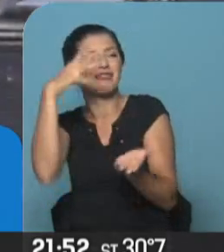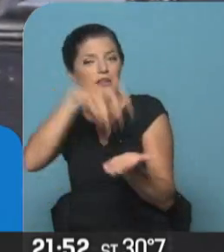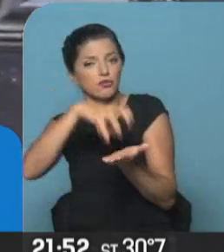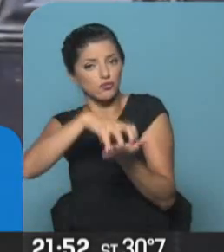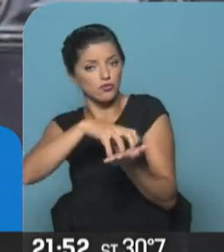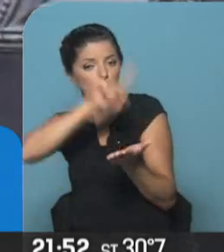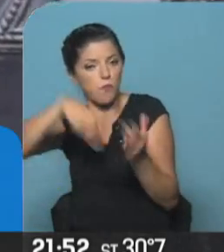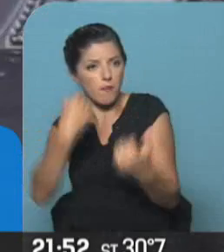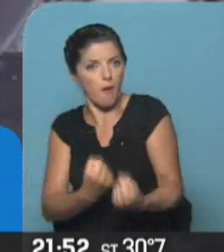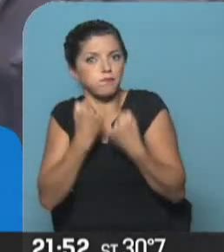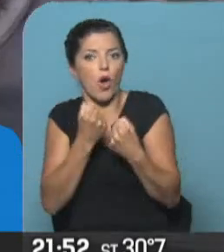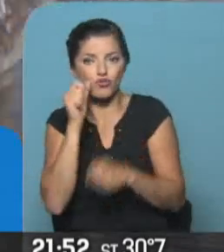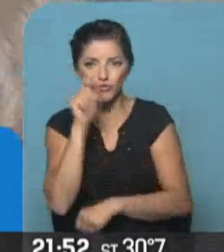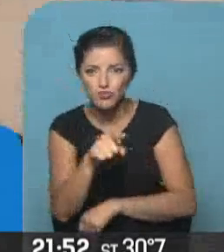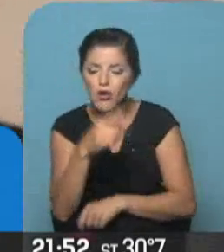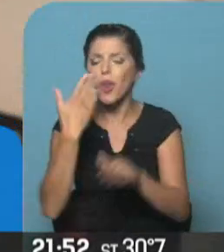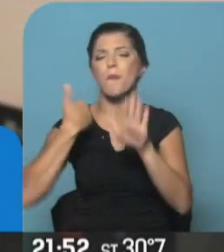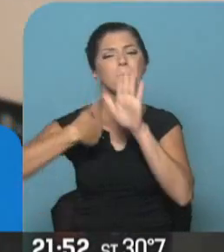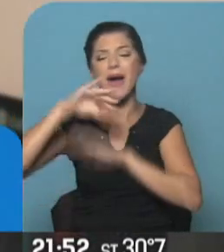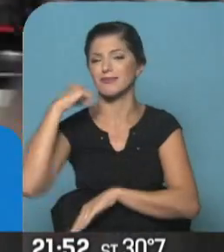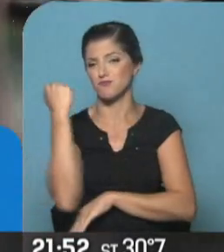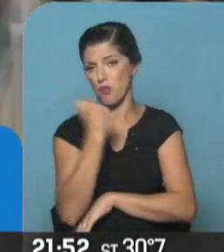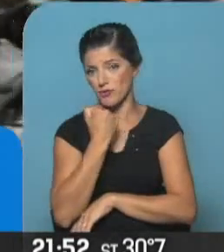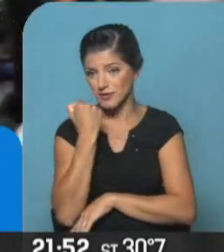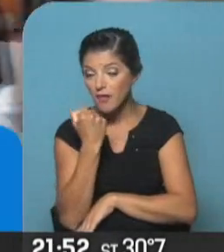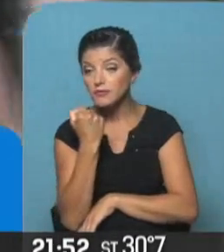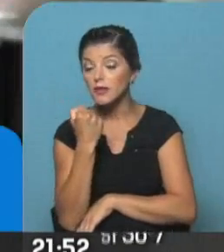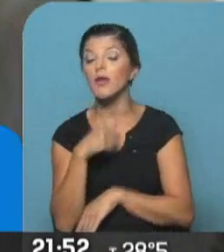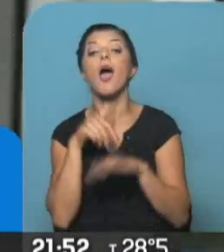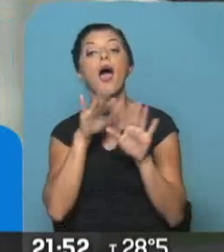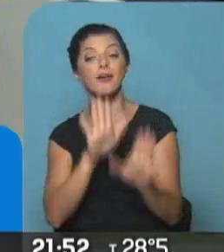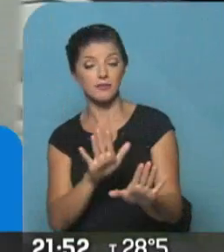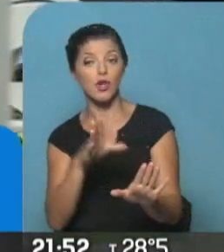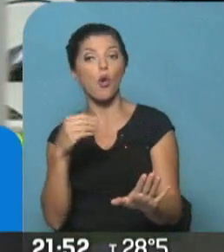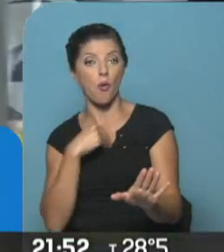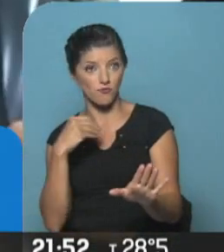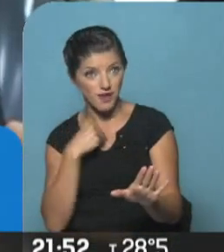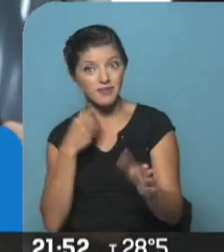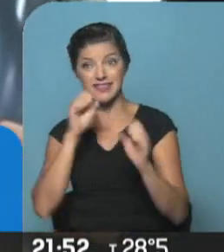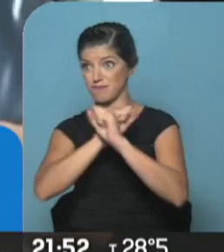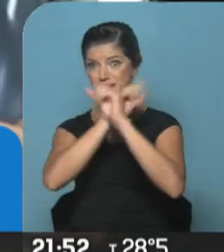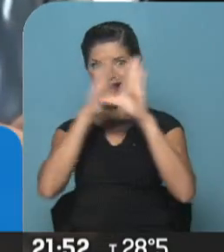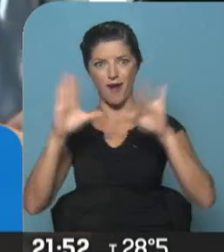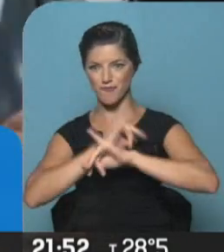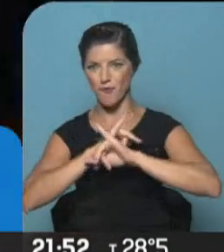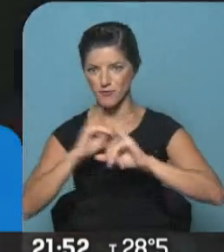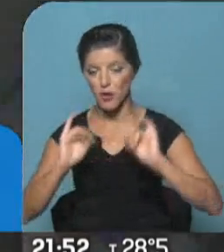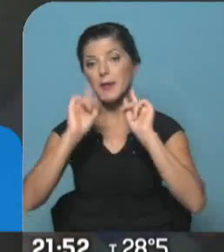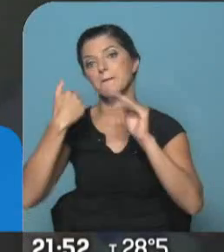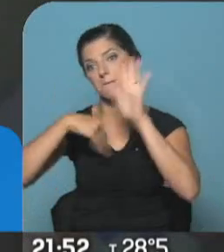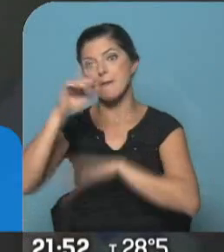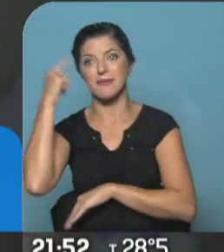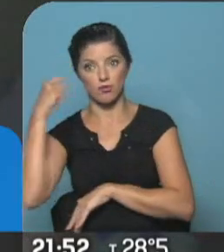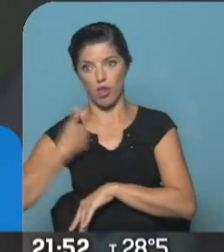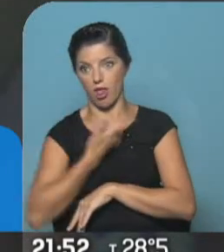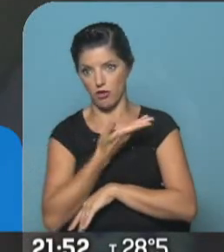Argentina realmente es lo más importante porque le da confianza y seguridad y previsibilidad a las instituciones y sobre todo a la gente. El